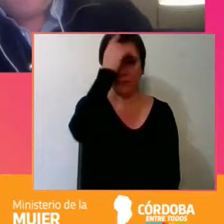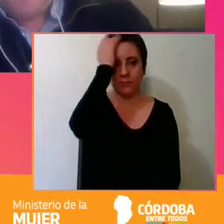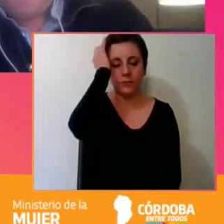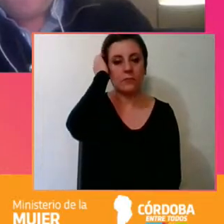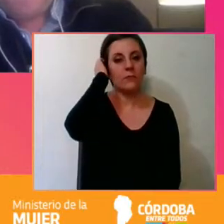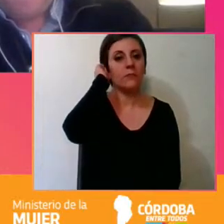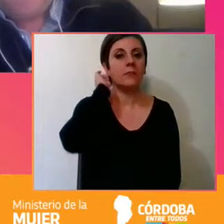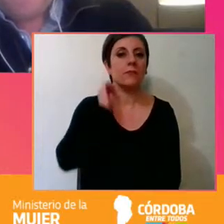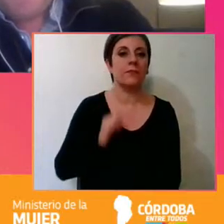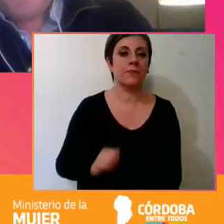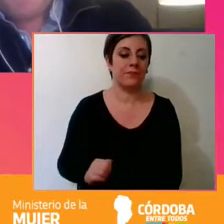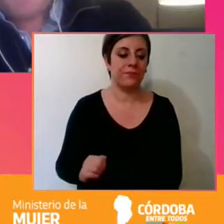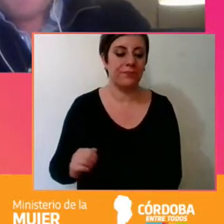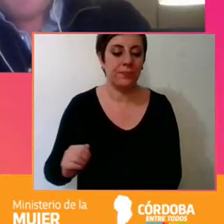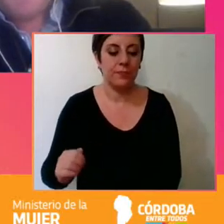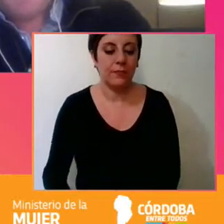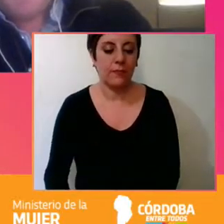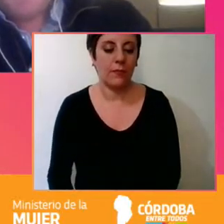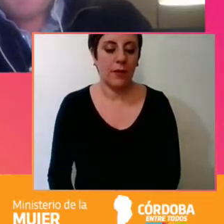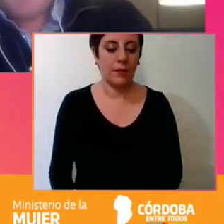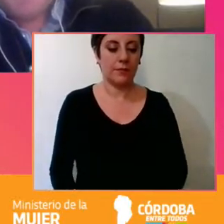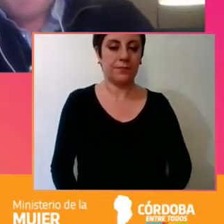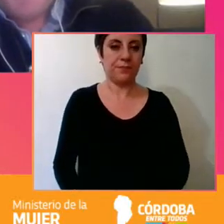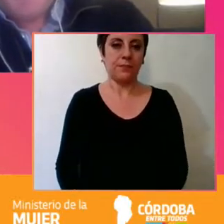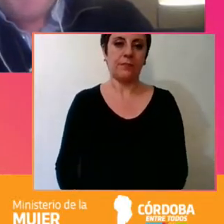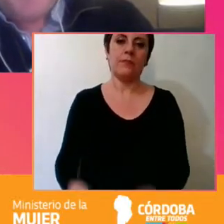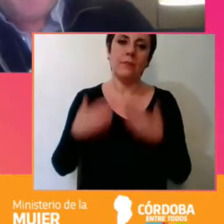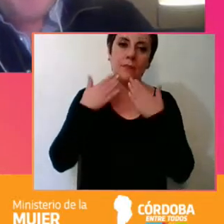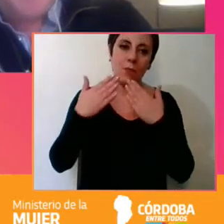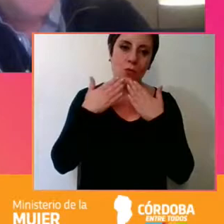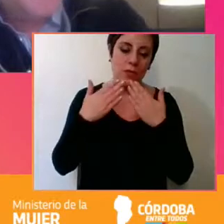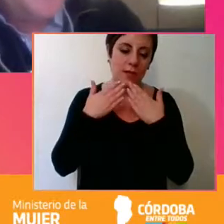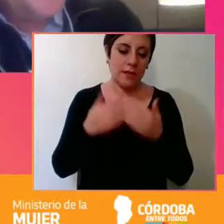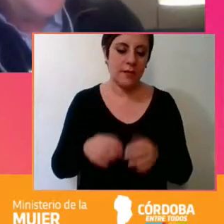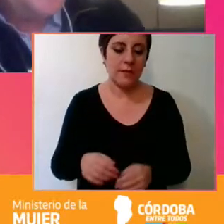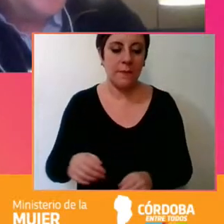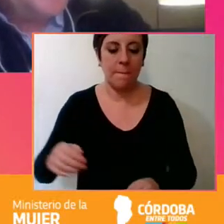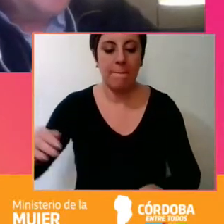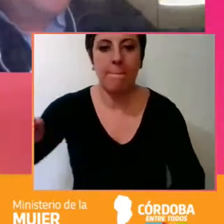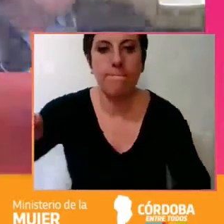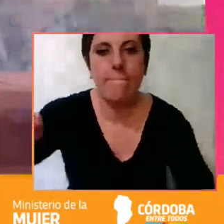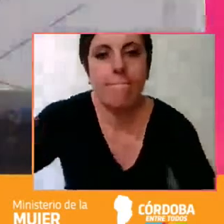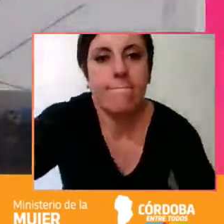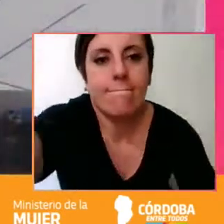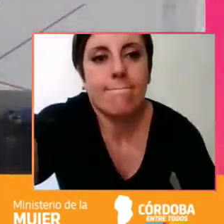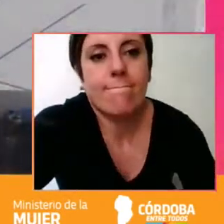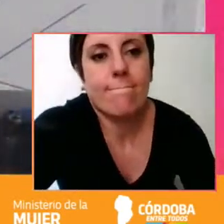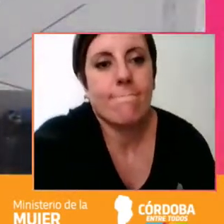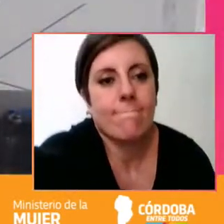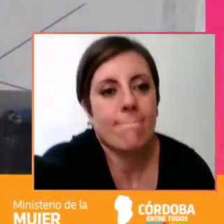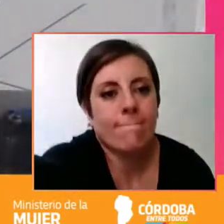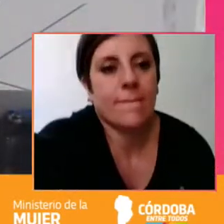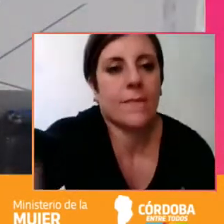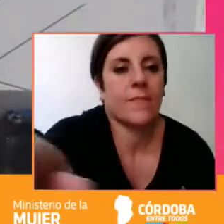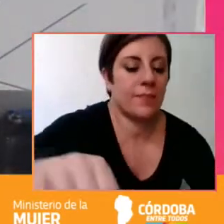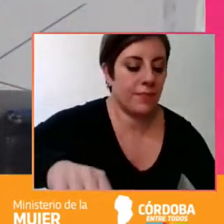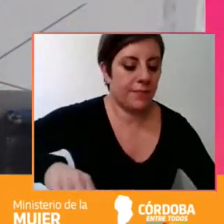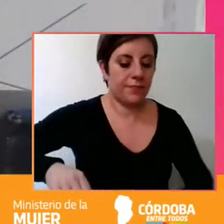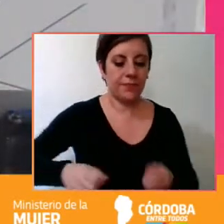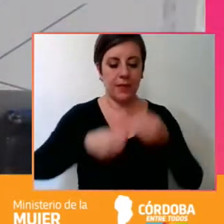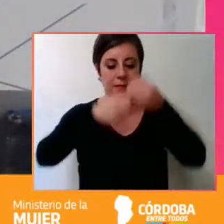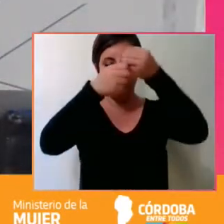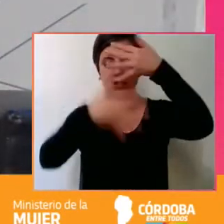Gracias por tu disertación. Queremos decirles que, bueno, las estamos y los estamos siguiendo en el chat, las estamos leyendo,